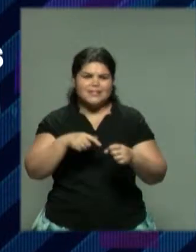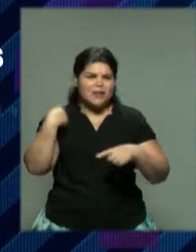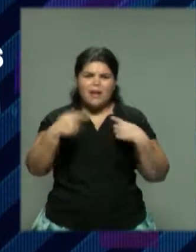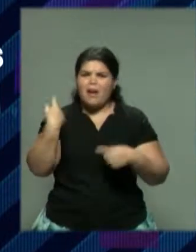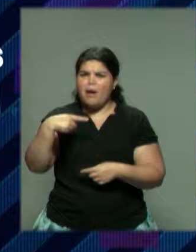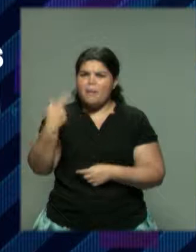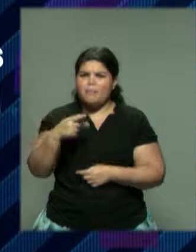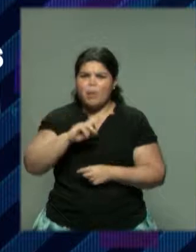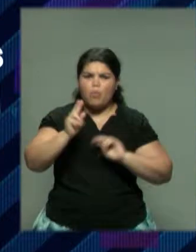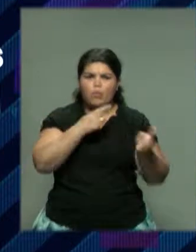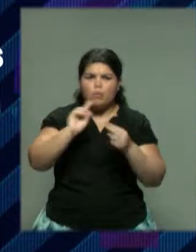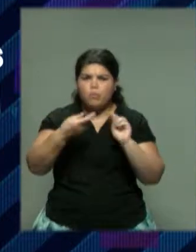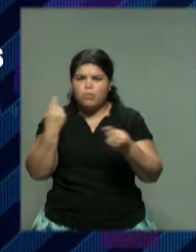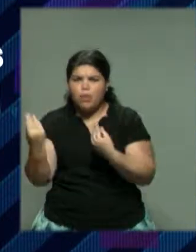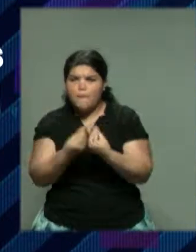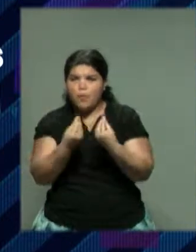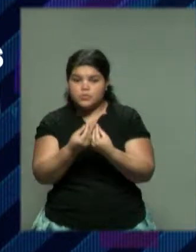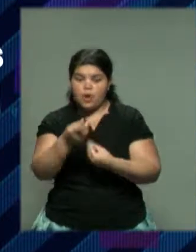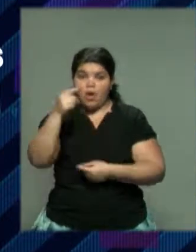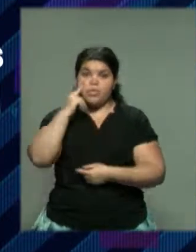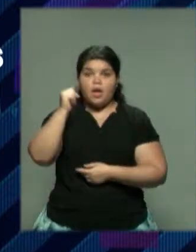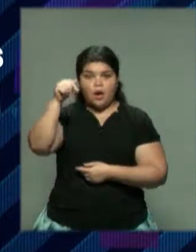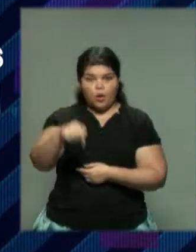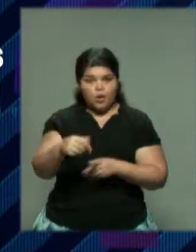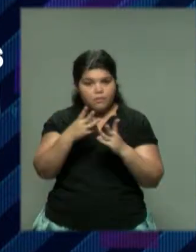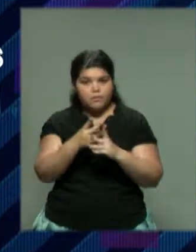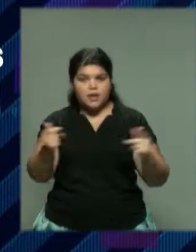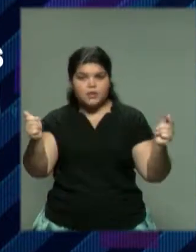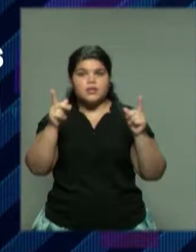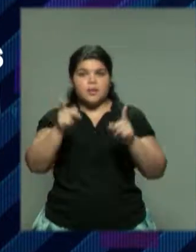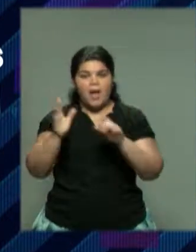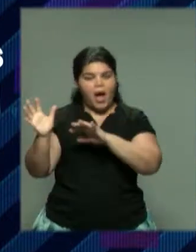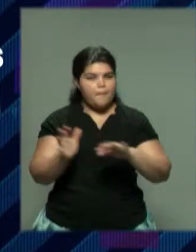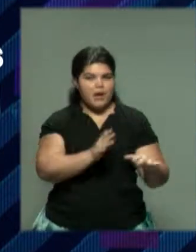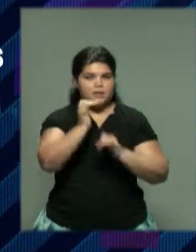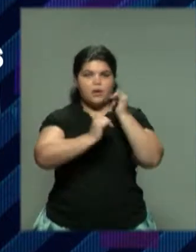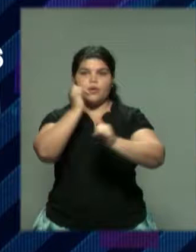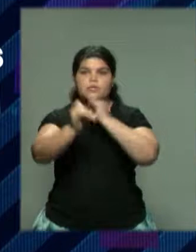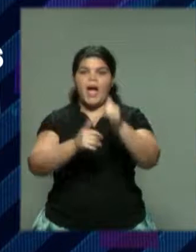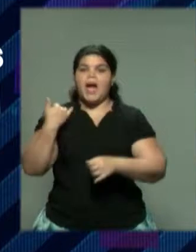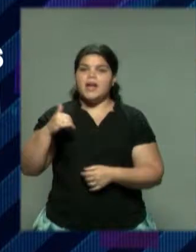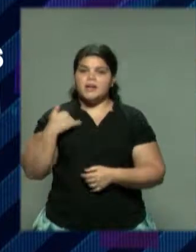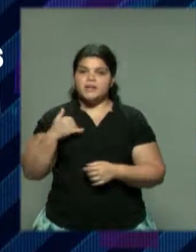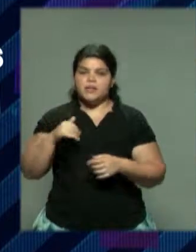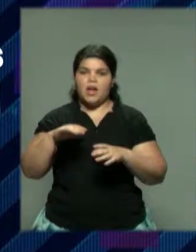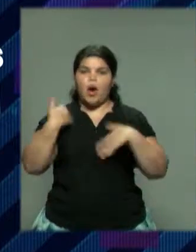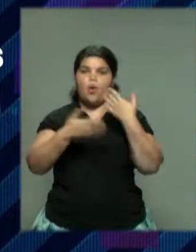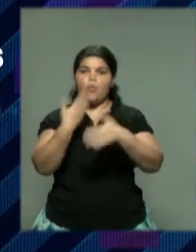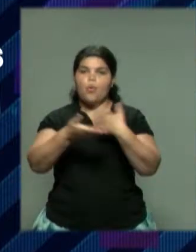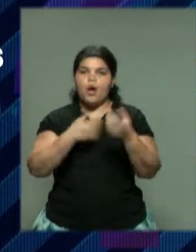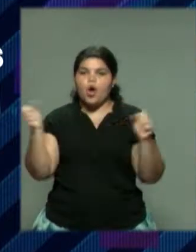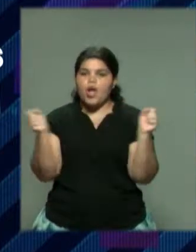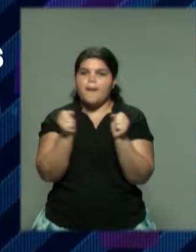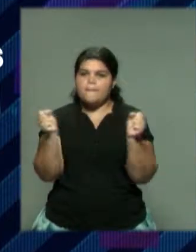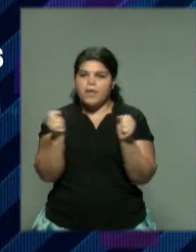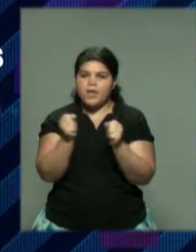al año. Hoy finalizó, por otro lado, lo vamos a hablar, la participación argentina en los Juegos Olímpicos de Invierno, y